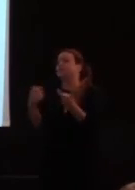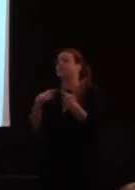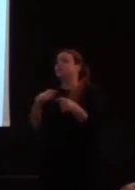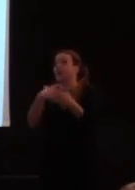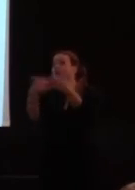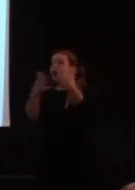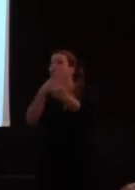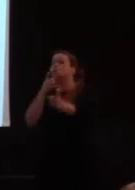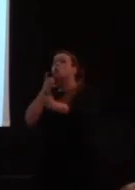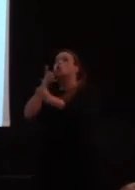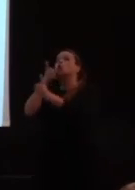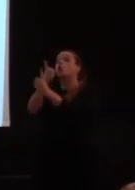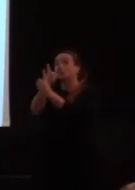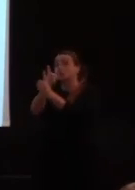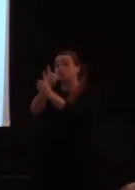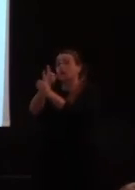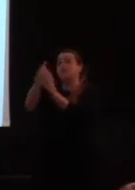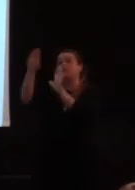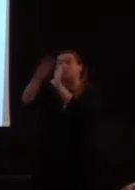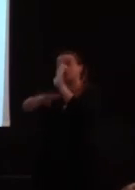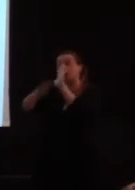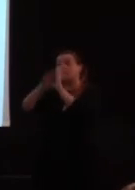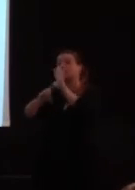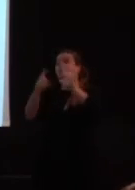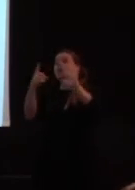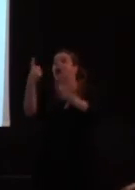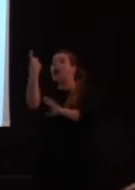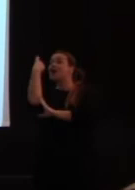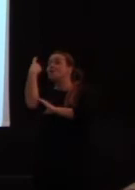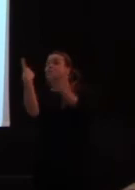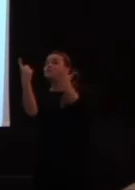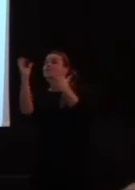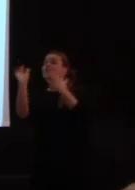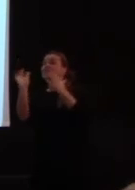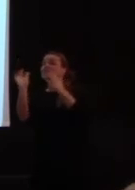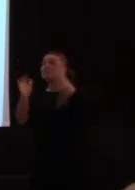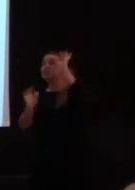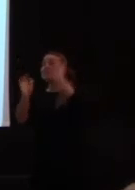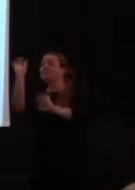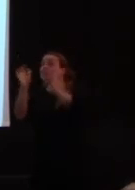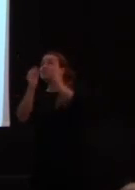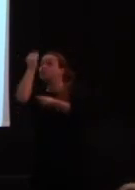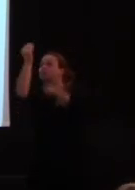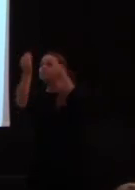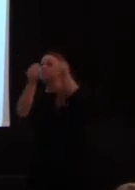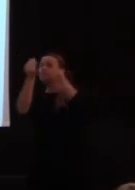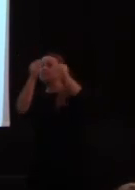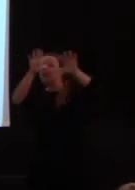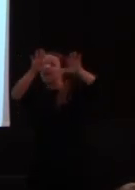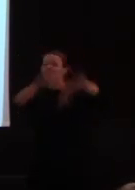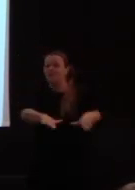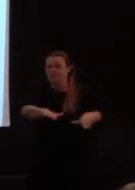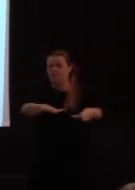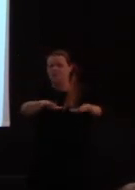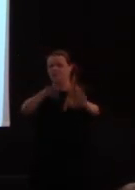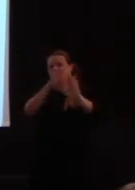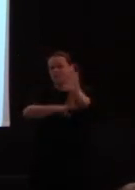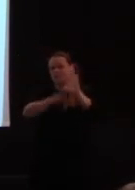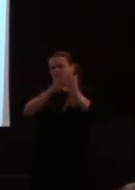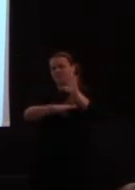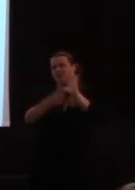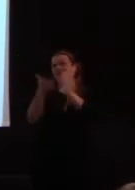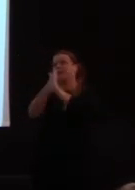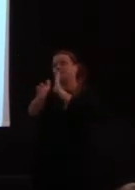mitad, más del 60% de los alumnos dijeron que el autor estaba a favor del programa. Explico. Por tanto, a veces